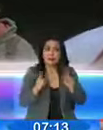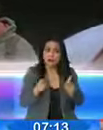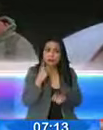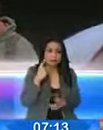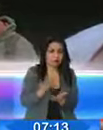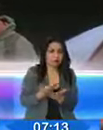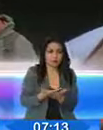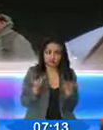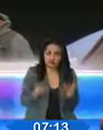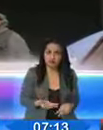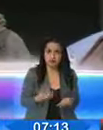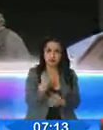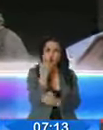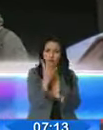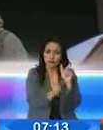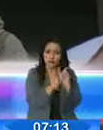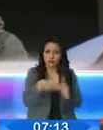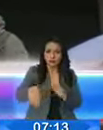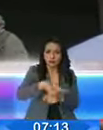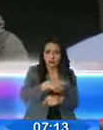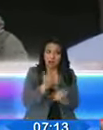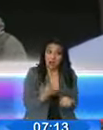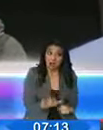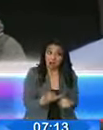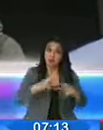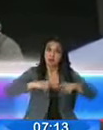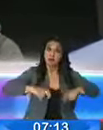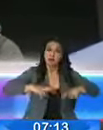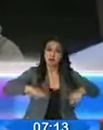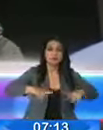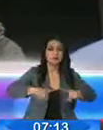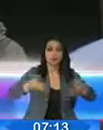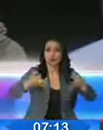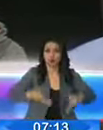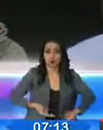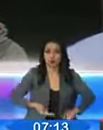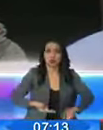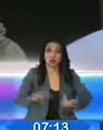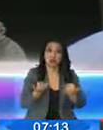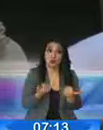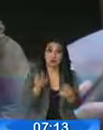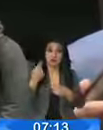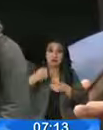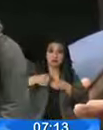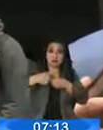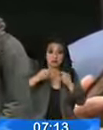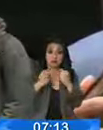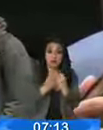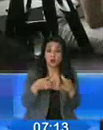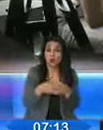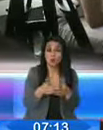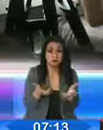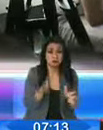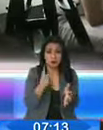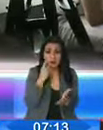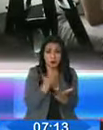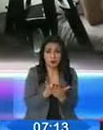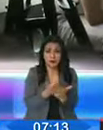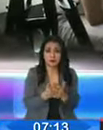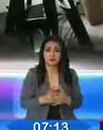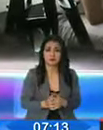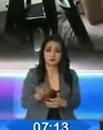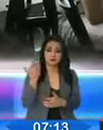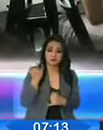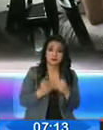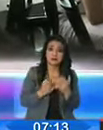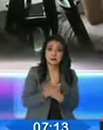todos los 4 procesados que están injustamente procesados han formado parte de esta asociación ilícita. Este fin de semana se